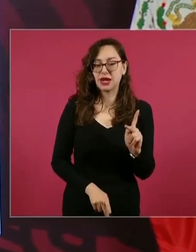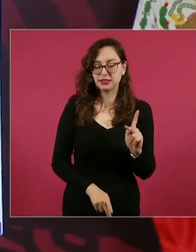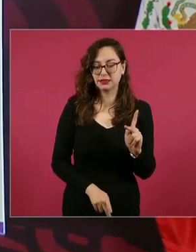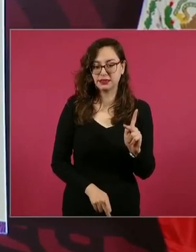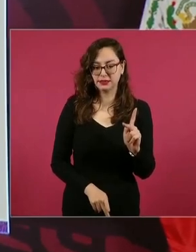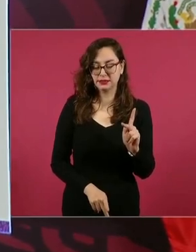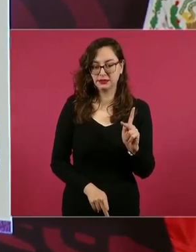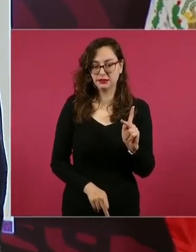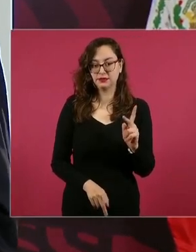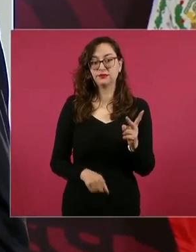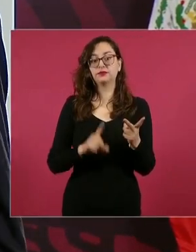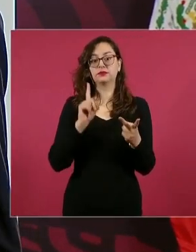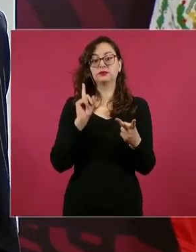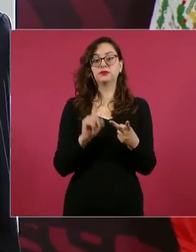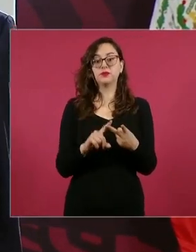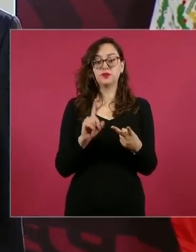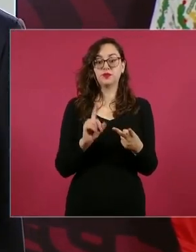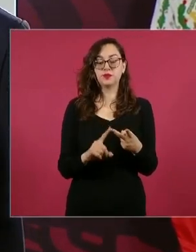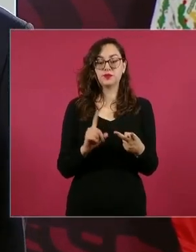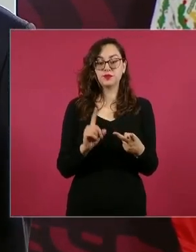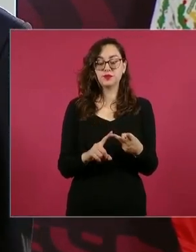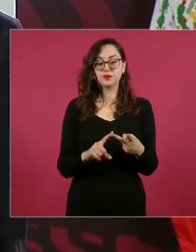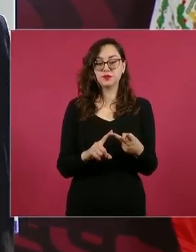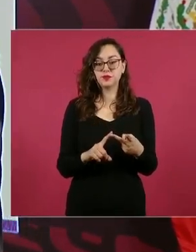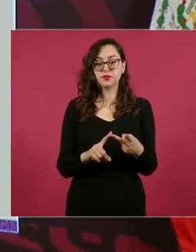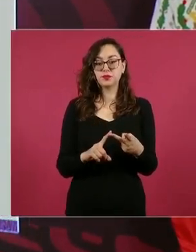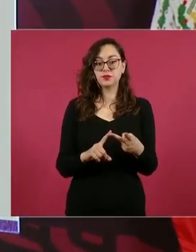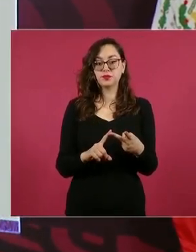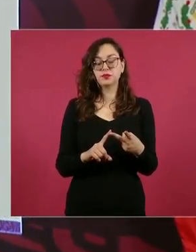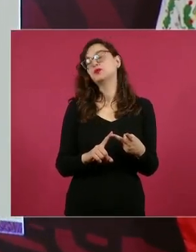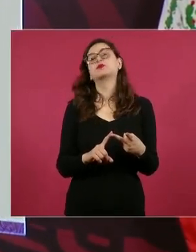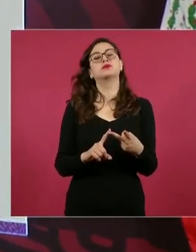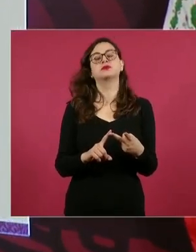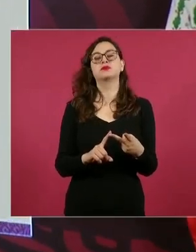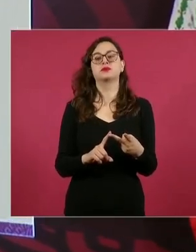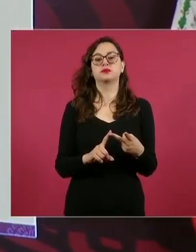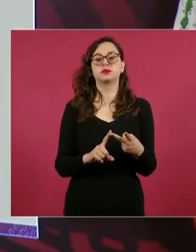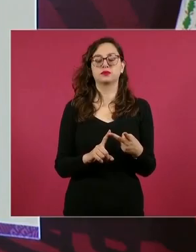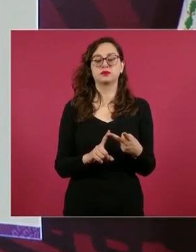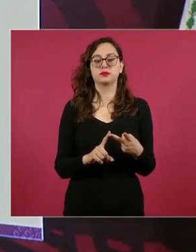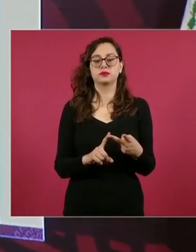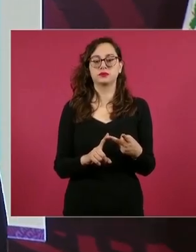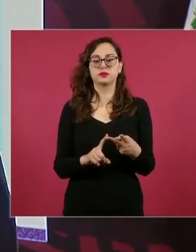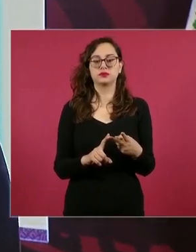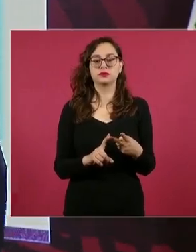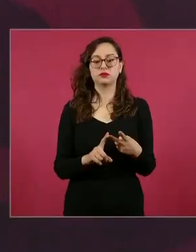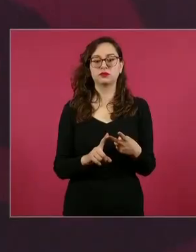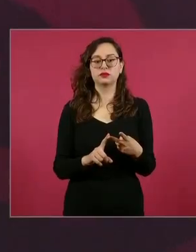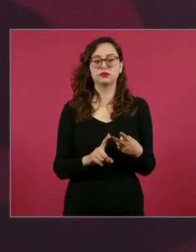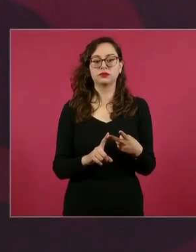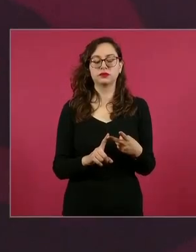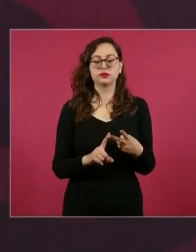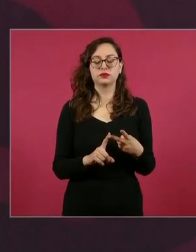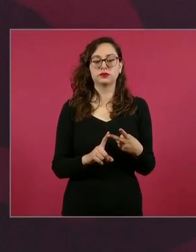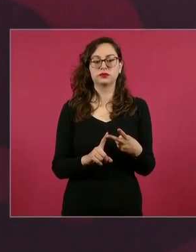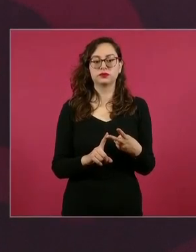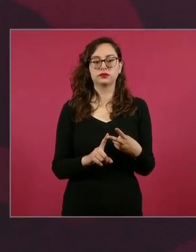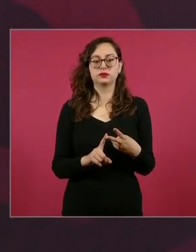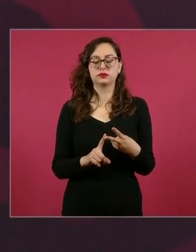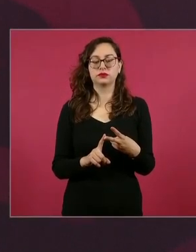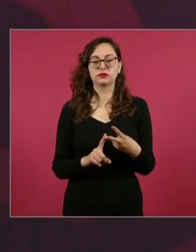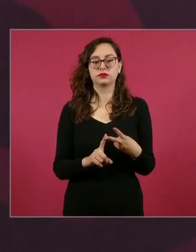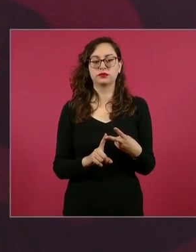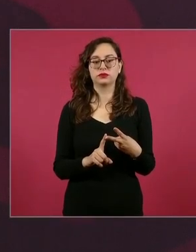parte lo otro que lo considero todavía